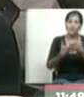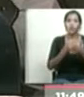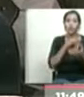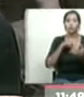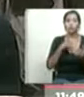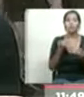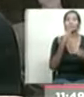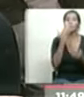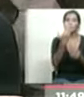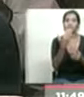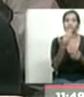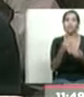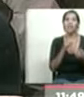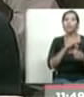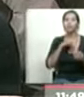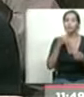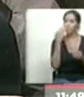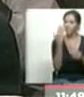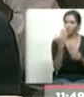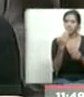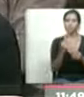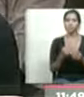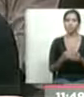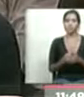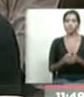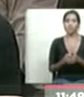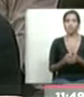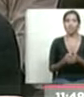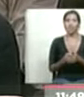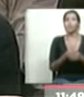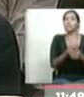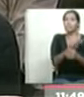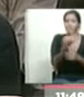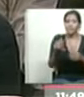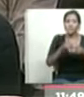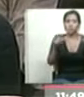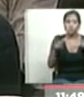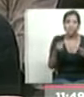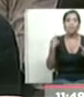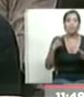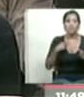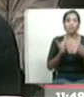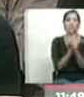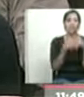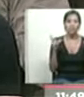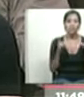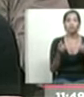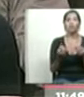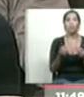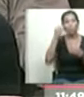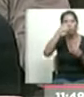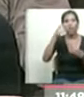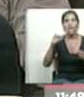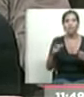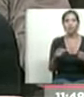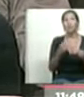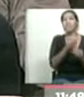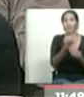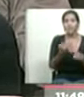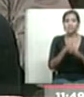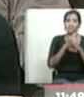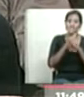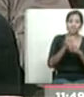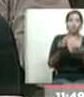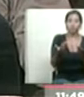estamos enfrentando, a lo que nosotros nos estamos enfrentando. Diversas circunstancias hemos tenido que librar como pueblo, diversos son los obstáculos que se nos